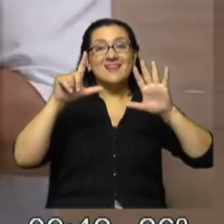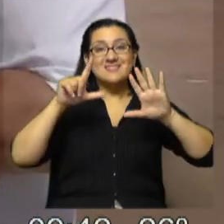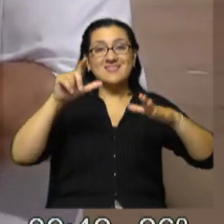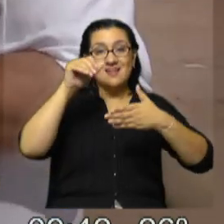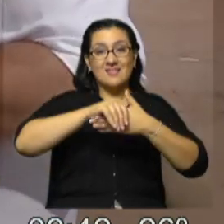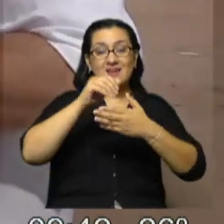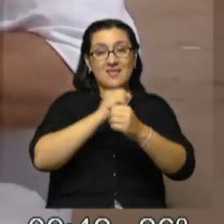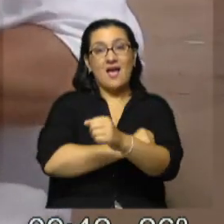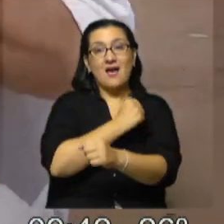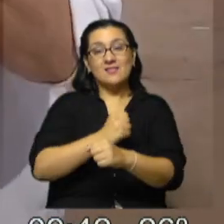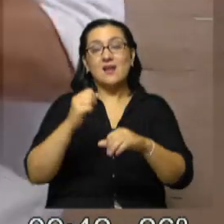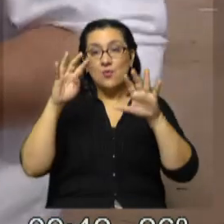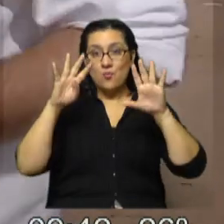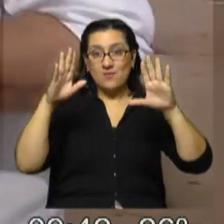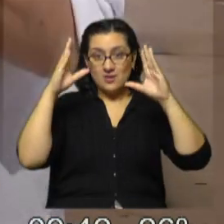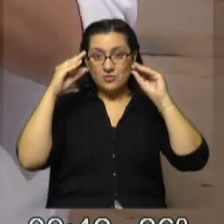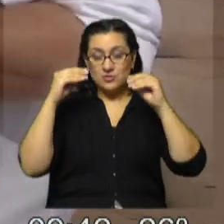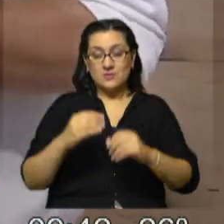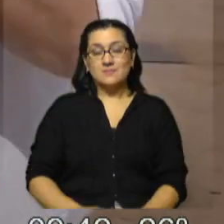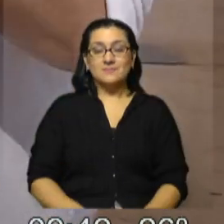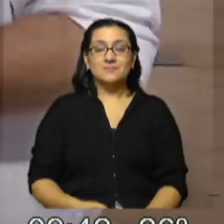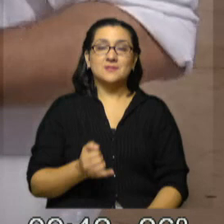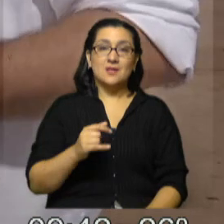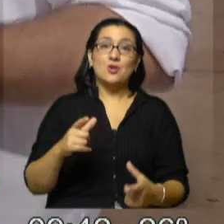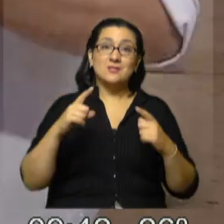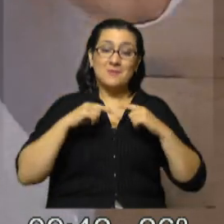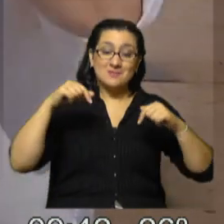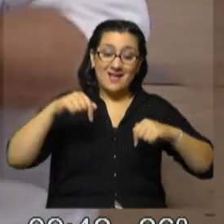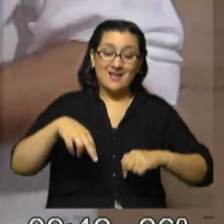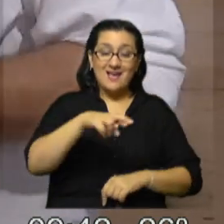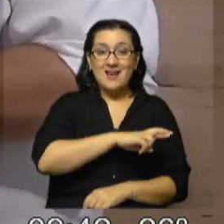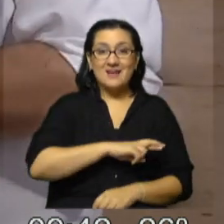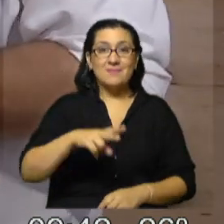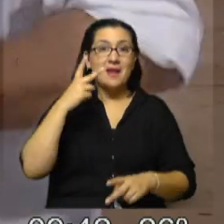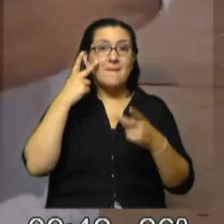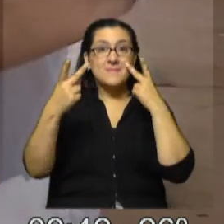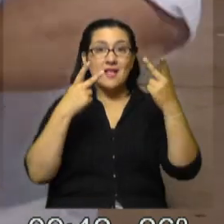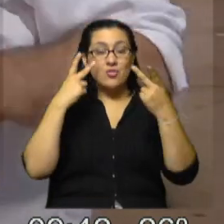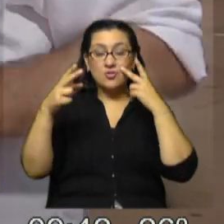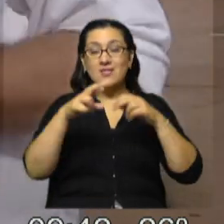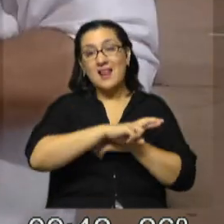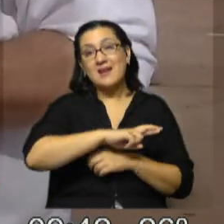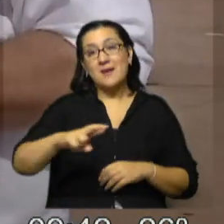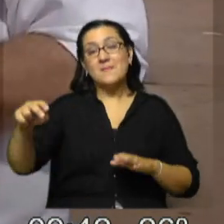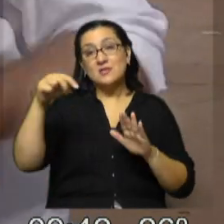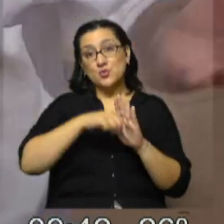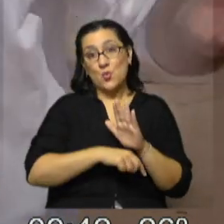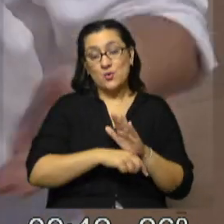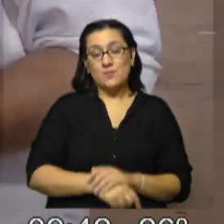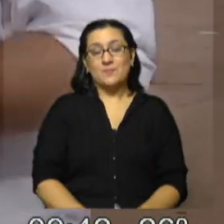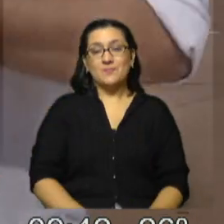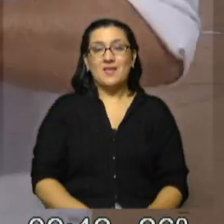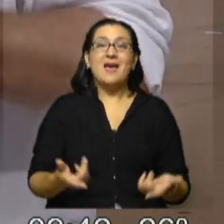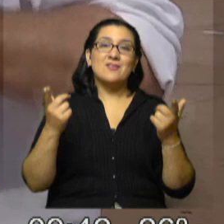tarde y hasta las 9 de la noche. Exactamente, de 19 a 21 horas los esperamos acá en el Mirador de la Rambla Sur, en plena Rambla de Montevideo,